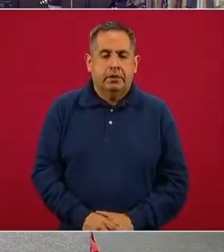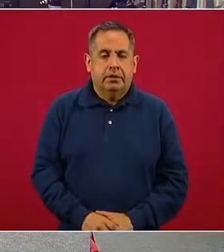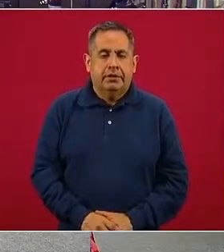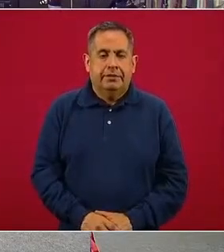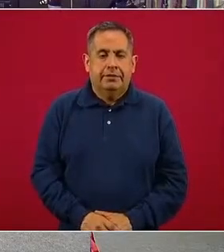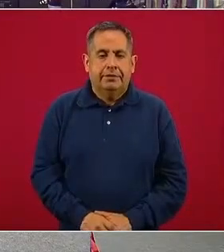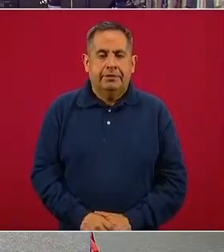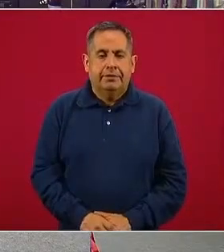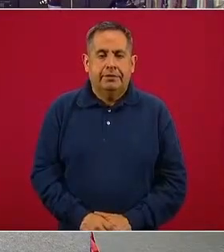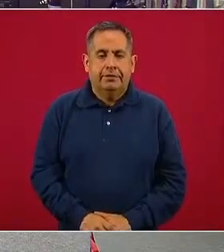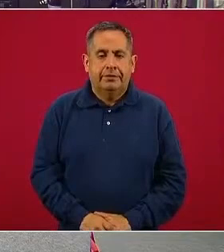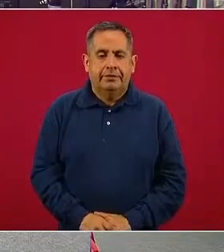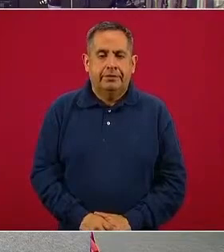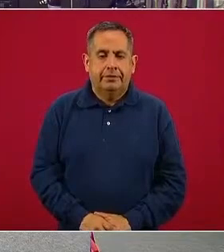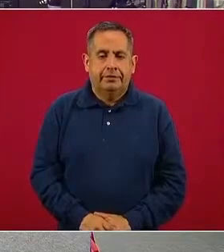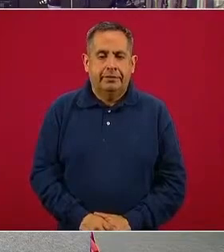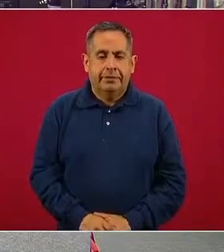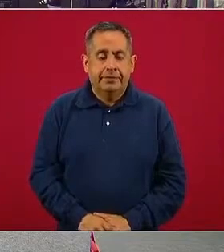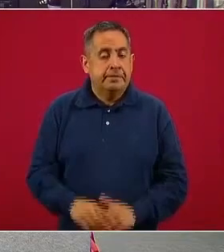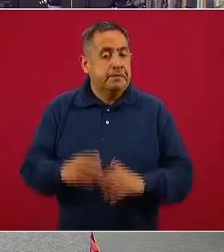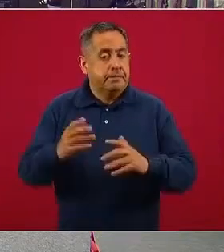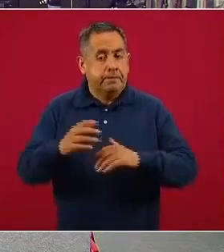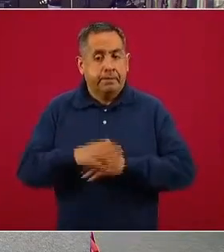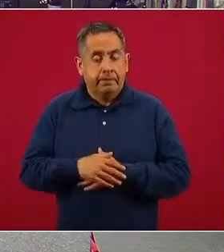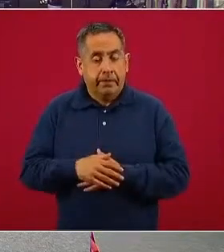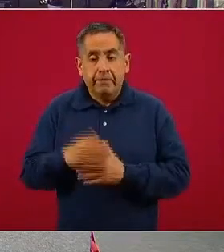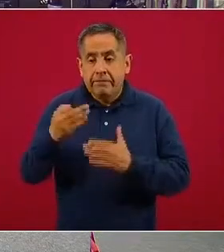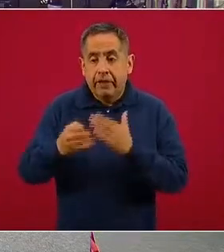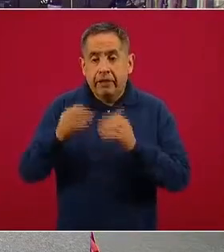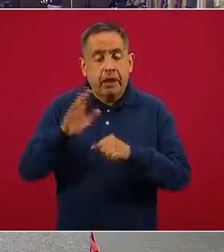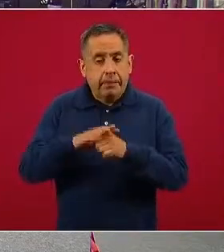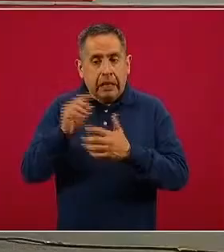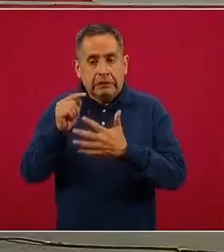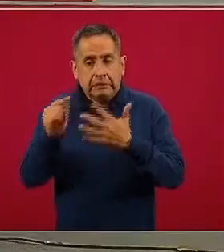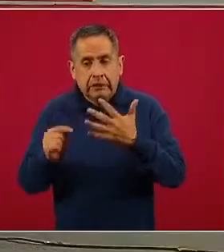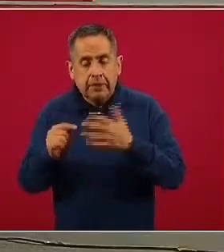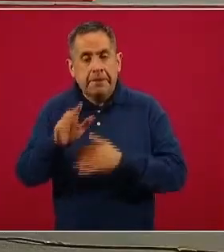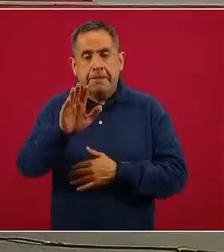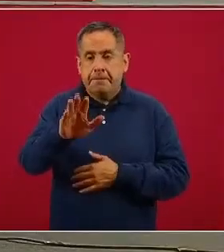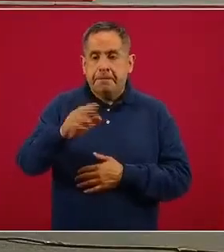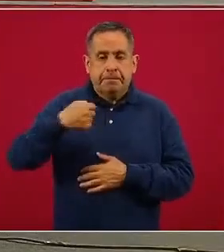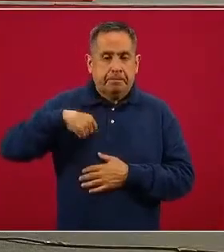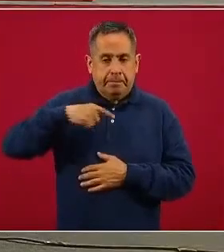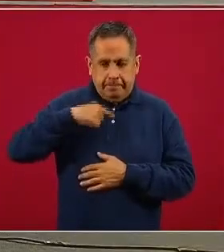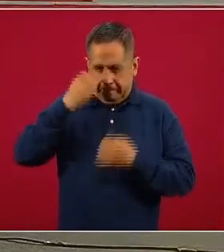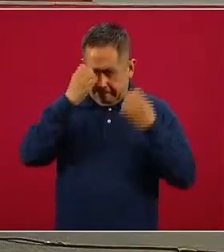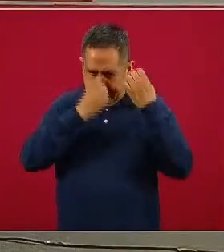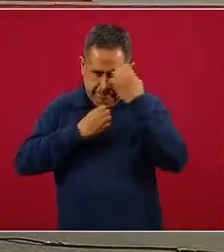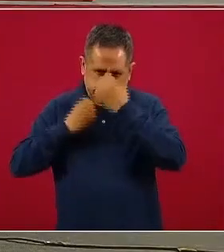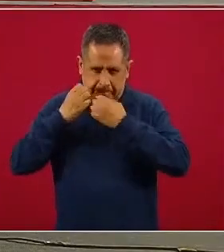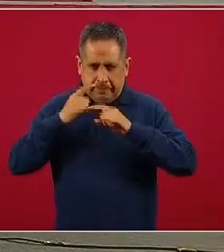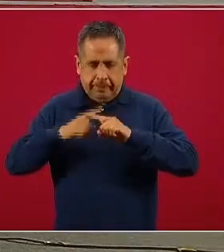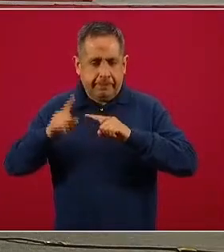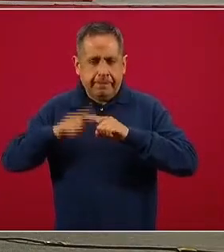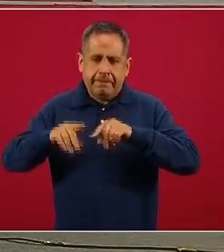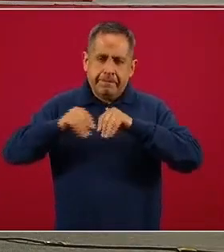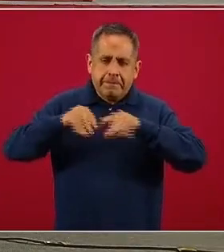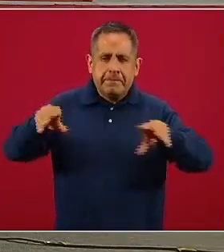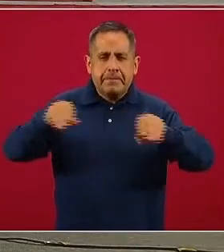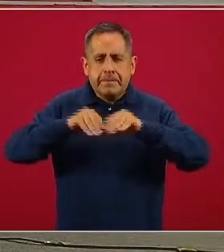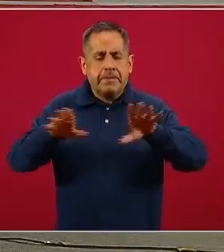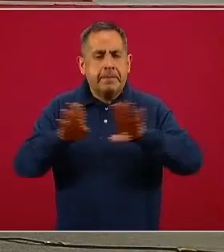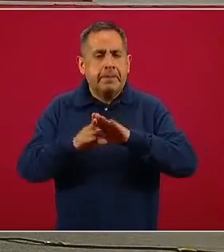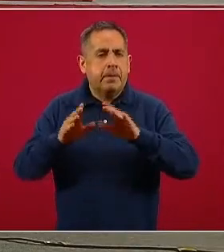¿Características de un brote? No tendríamos todos los elementos. Lo que nosotros hemos revisado en los diferentes medios